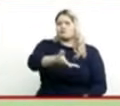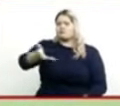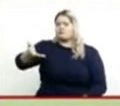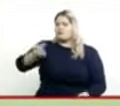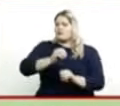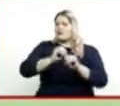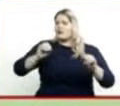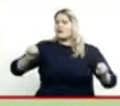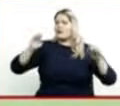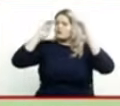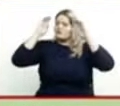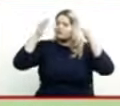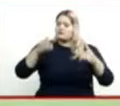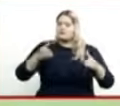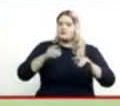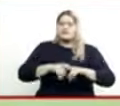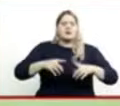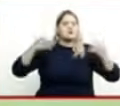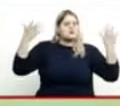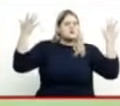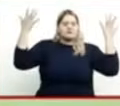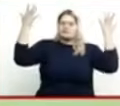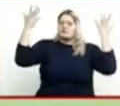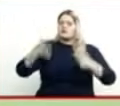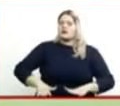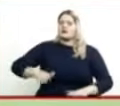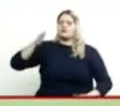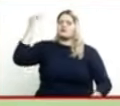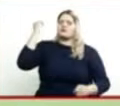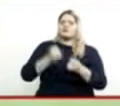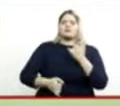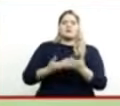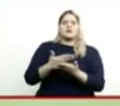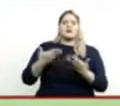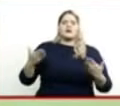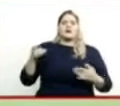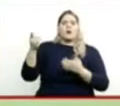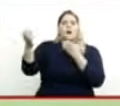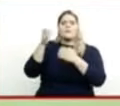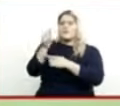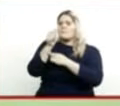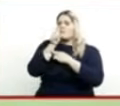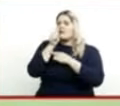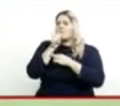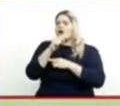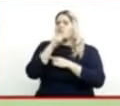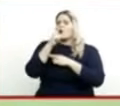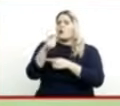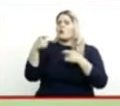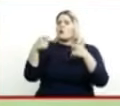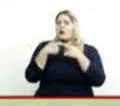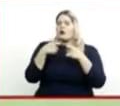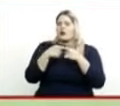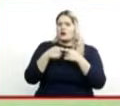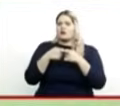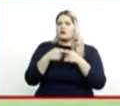Así pusimos punto final la privatización del ENE. Con el